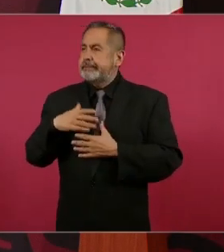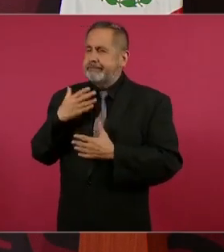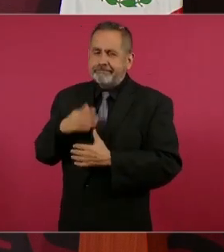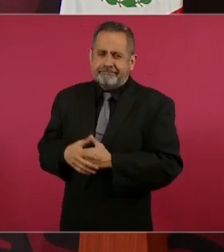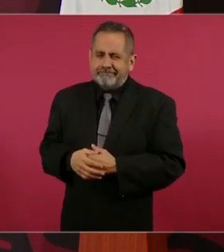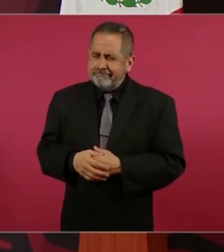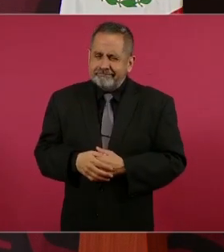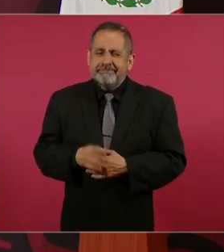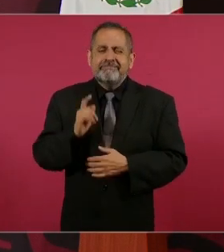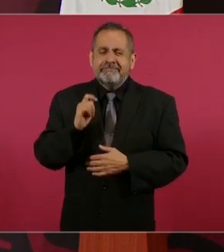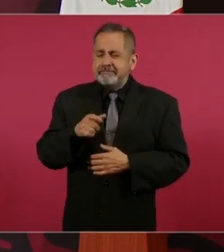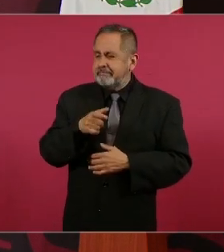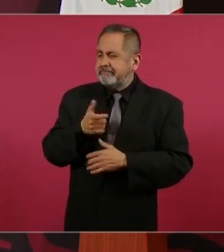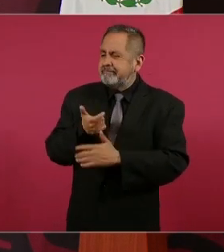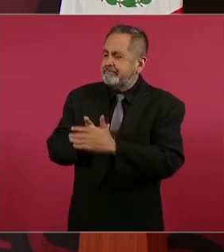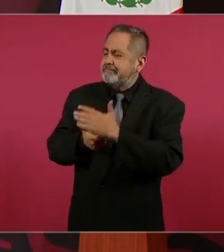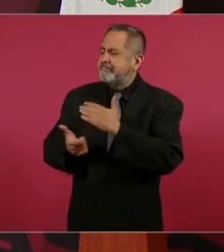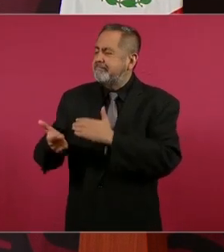bien maiciados,